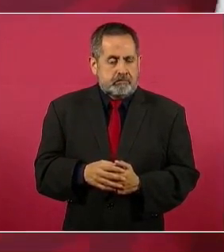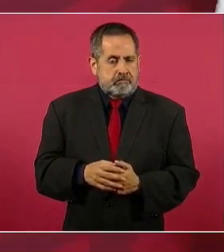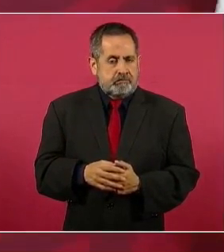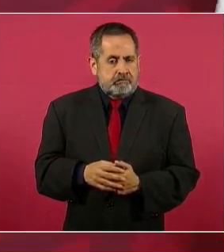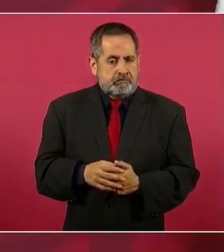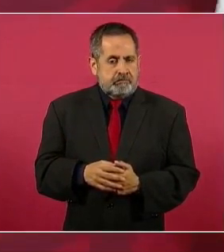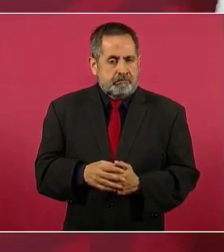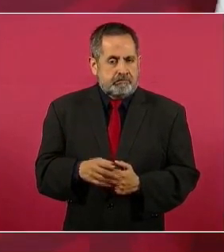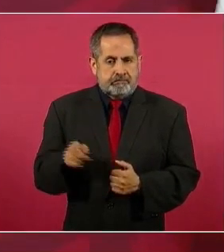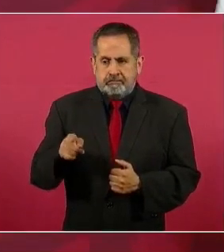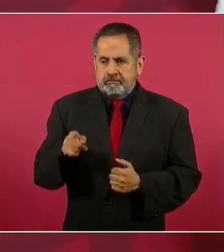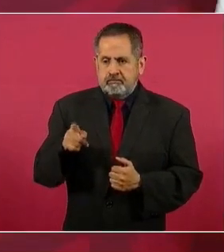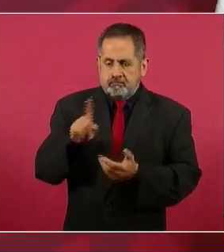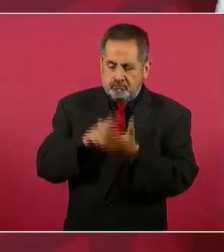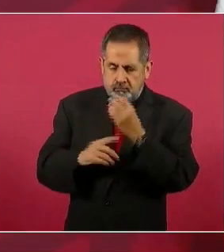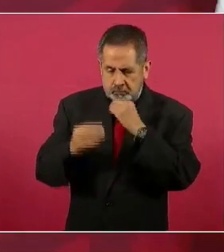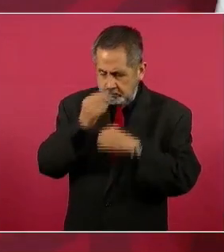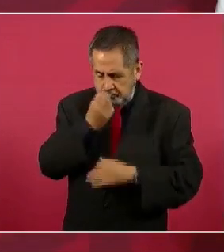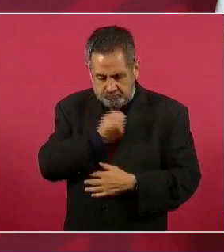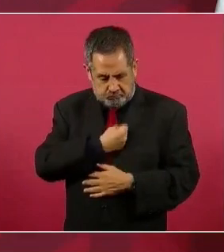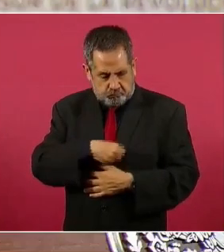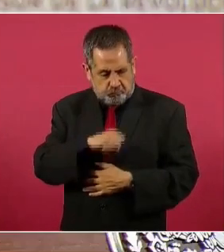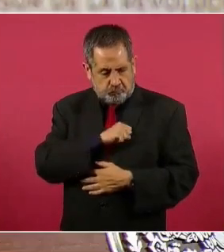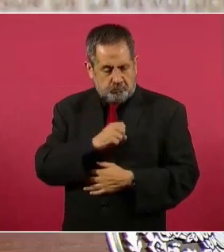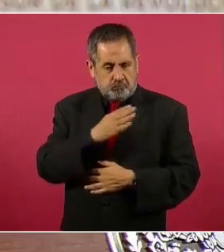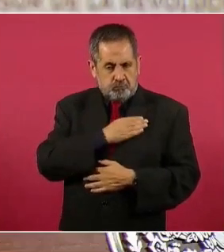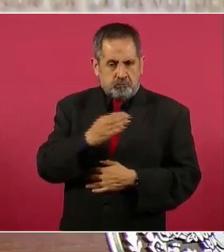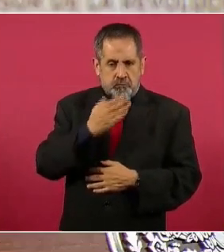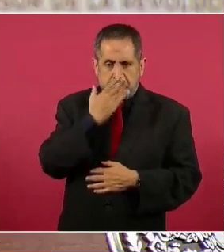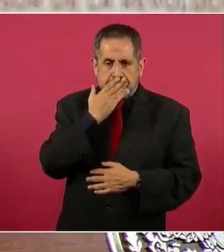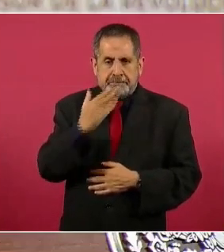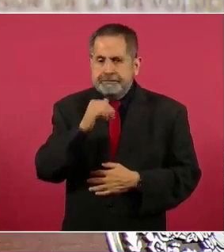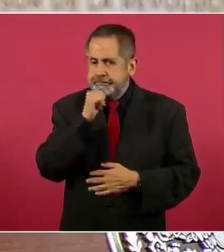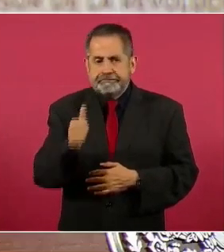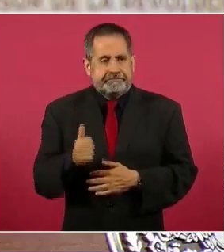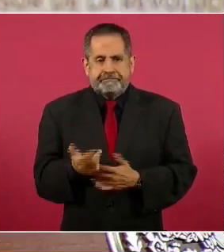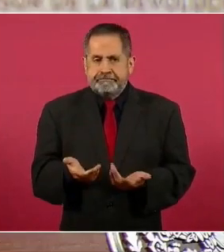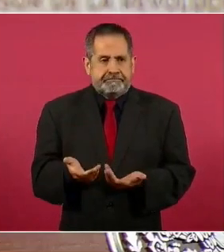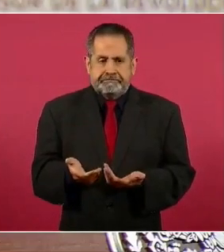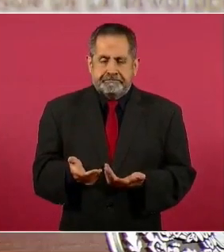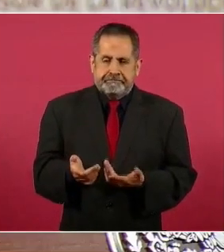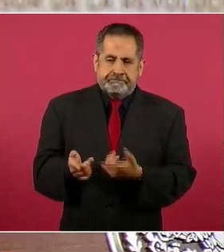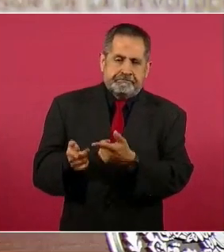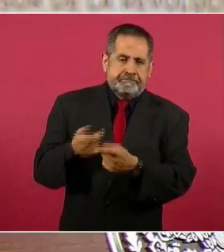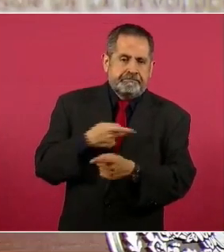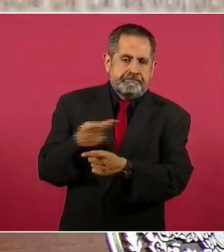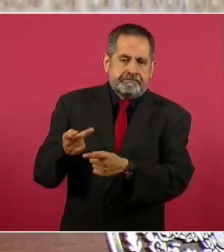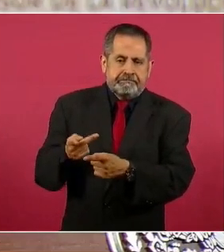con la nutrición que se requiere.